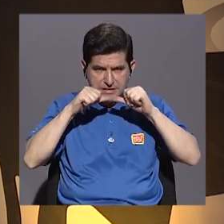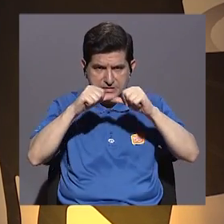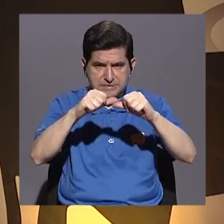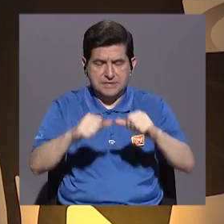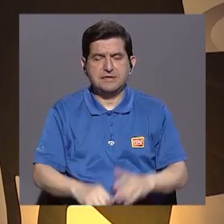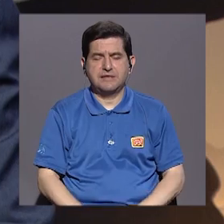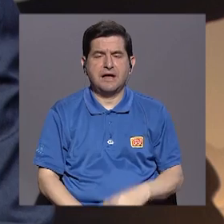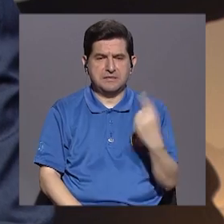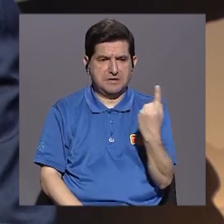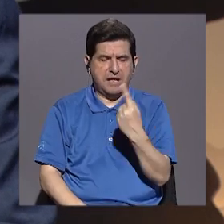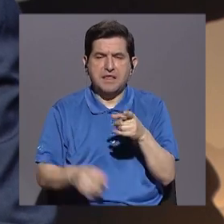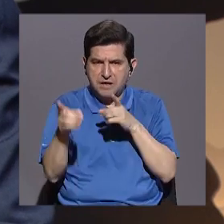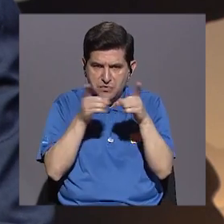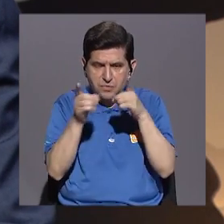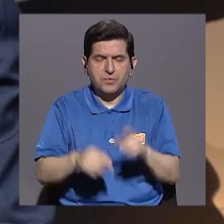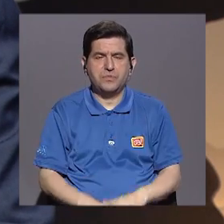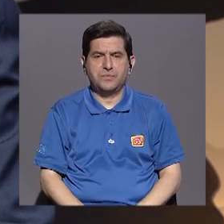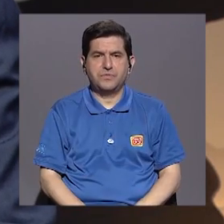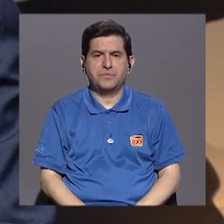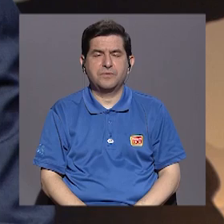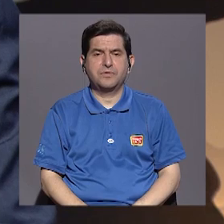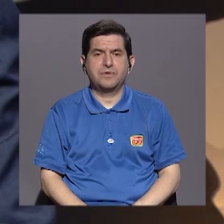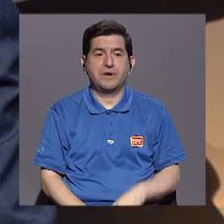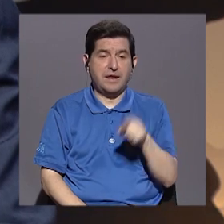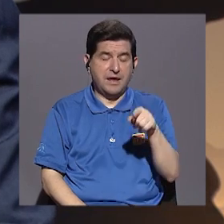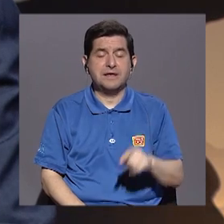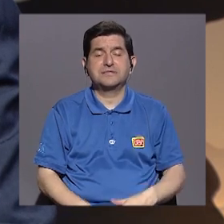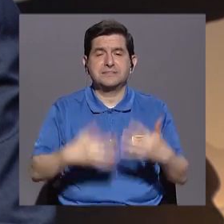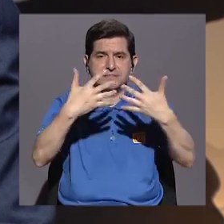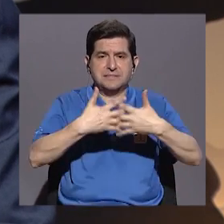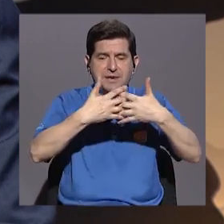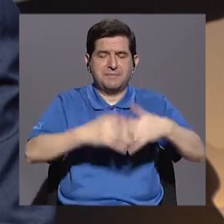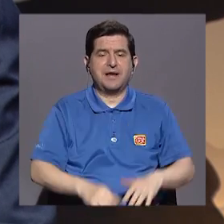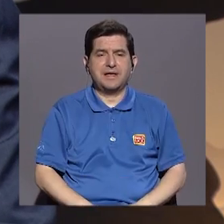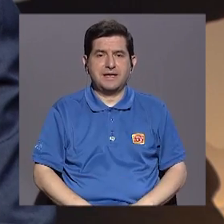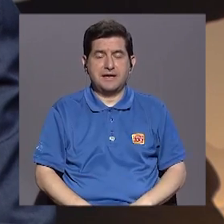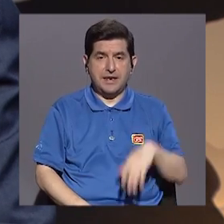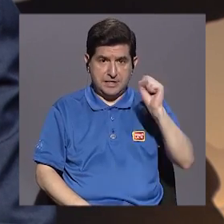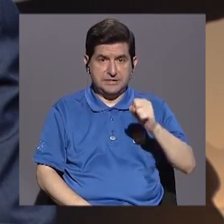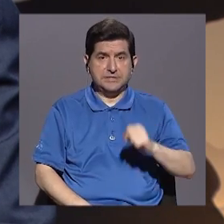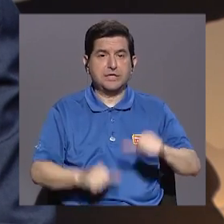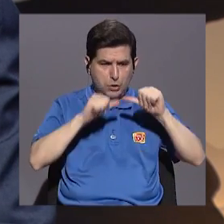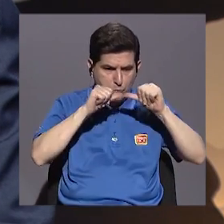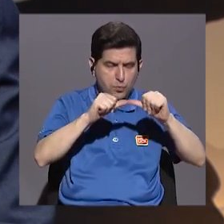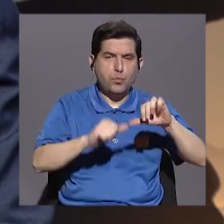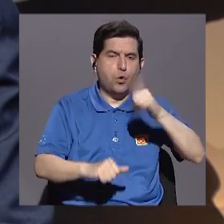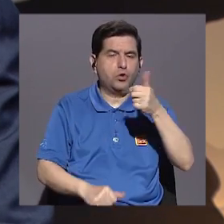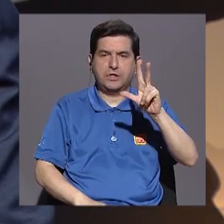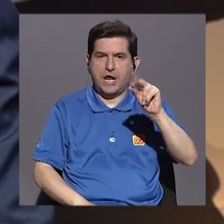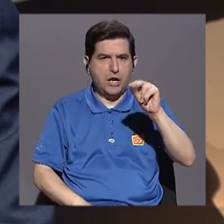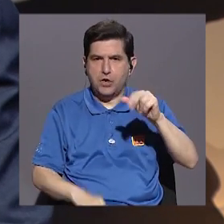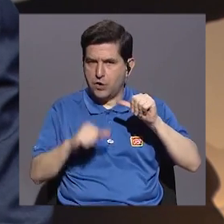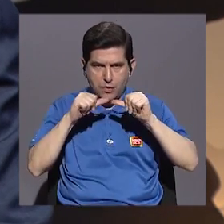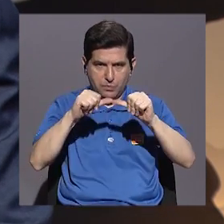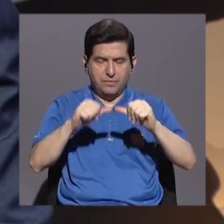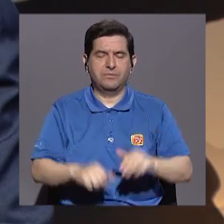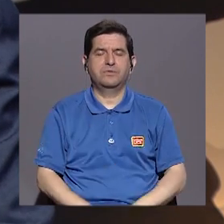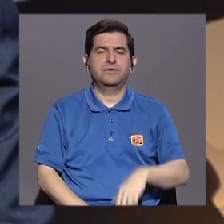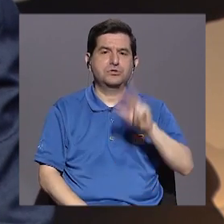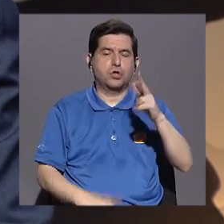cada uno de ellos la máquina asíncrona y la máquina sincrónica no son tres motores que